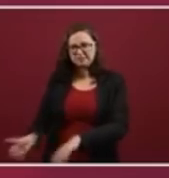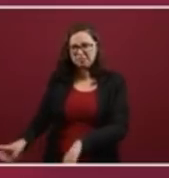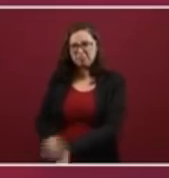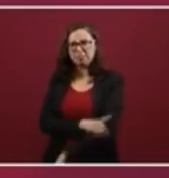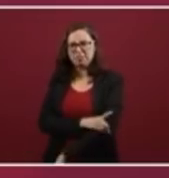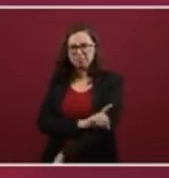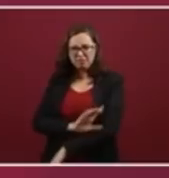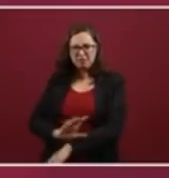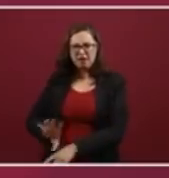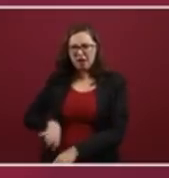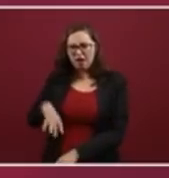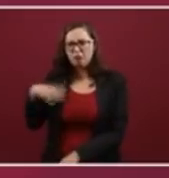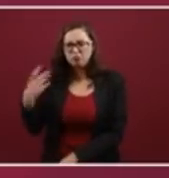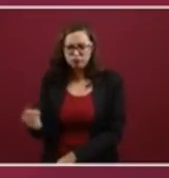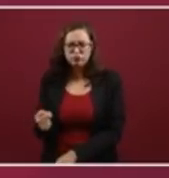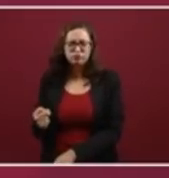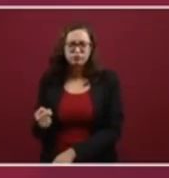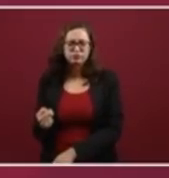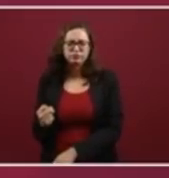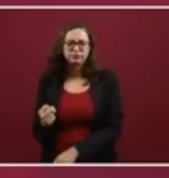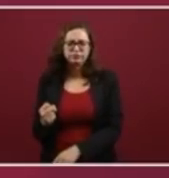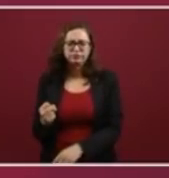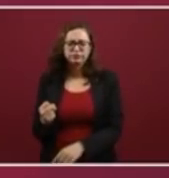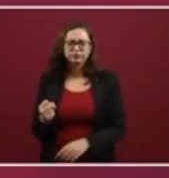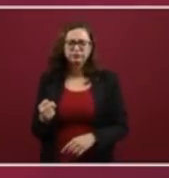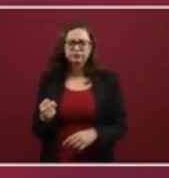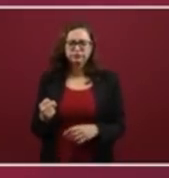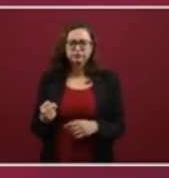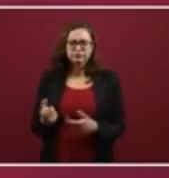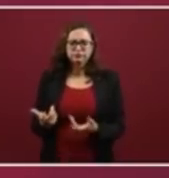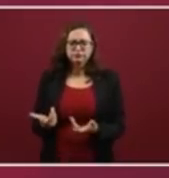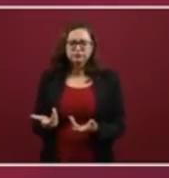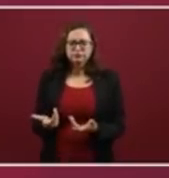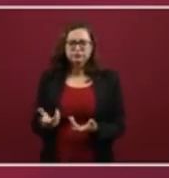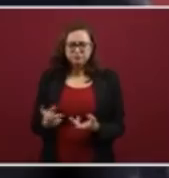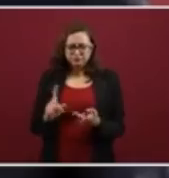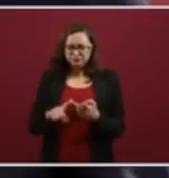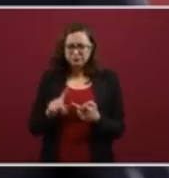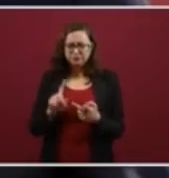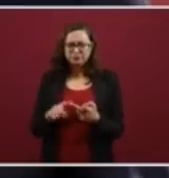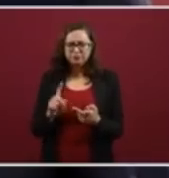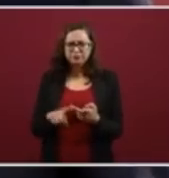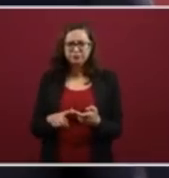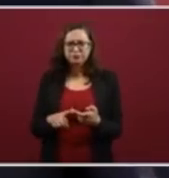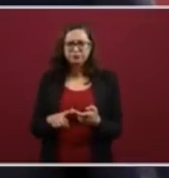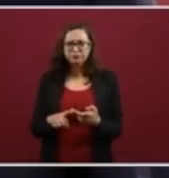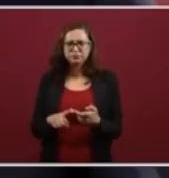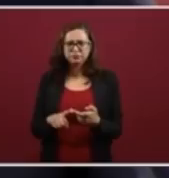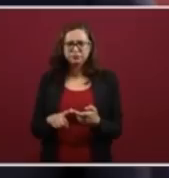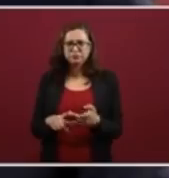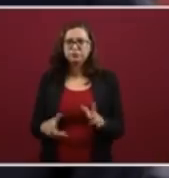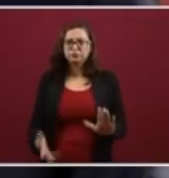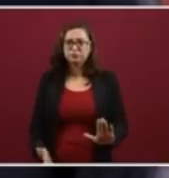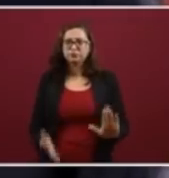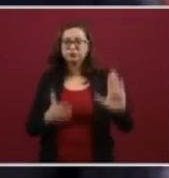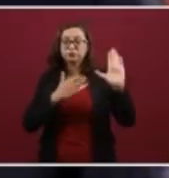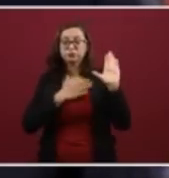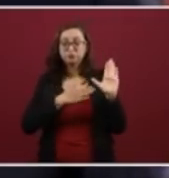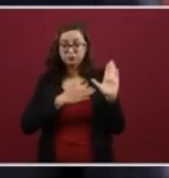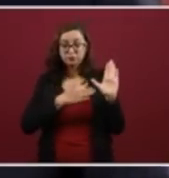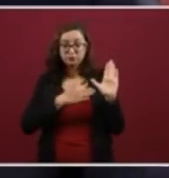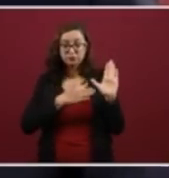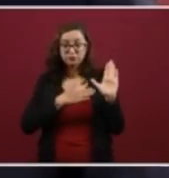se cometieron este segundo porque estamos haciendo el compromiso